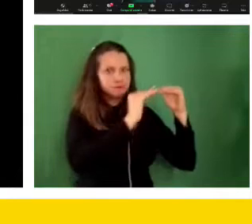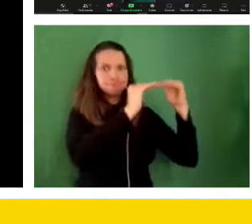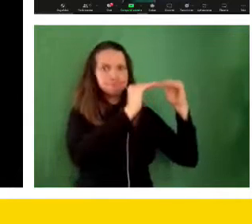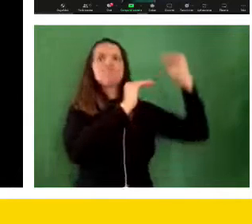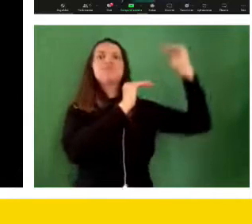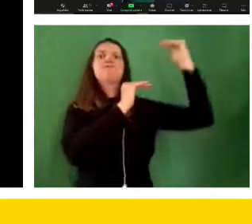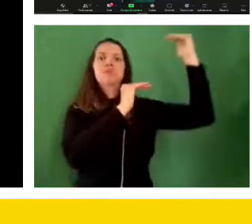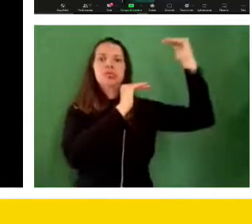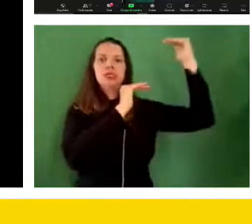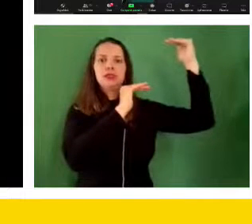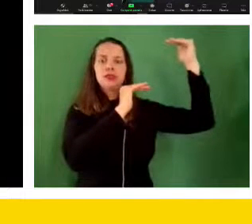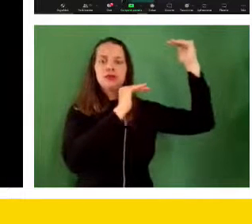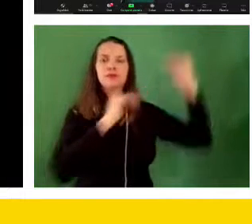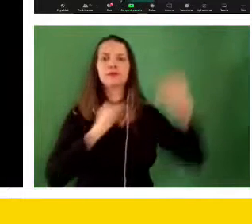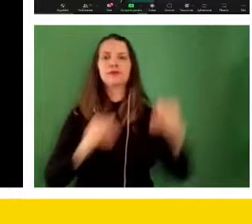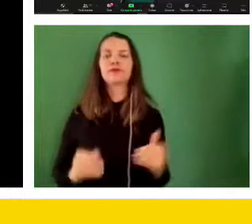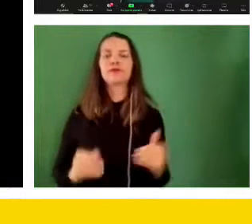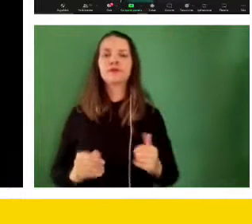Entonces,